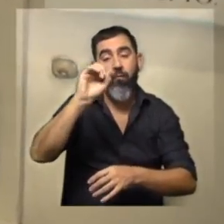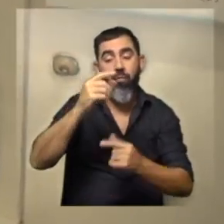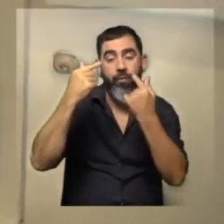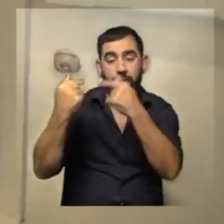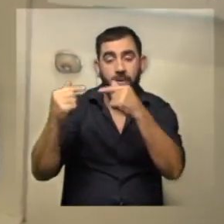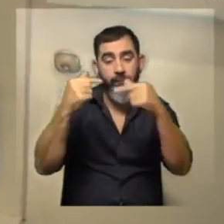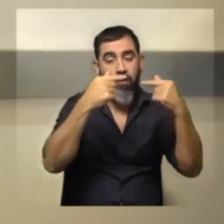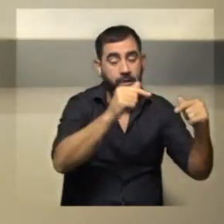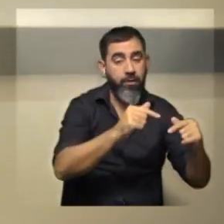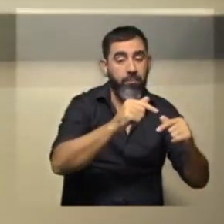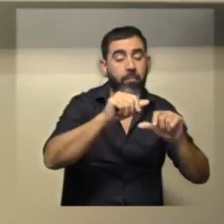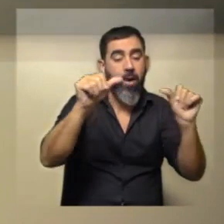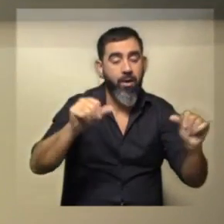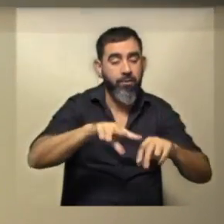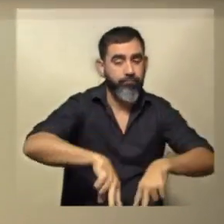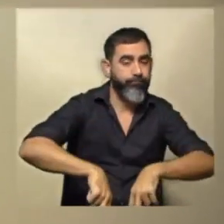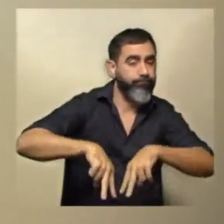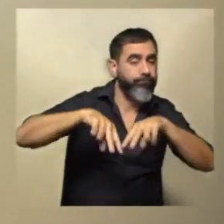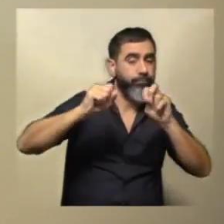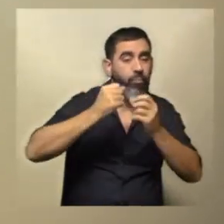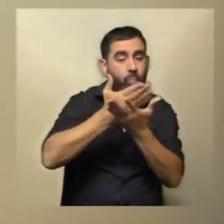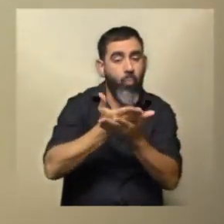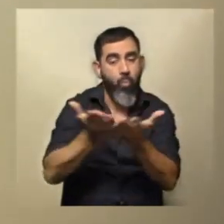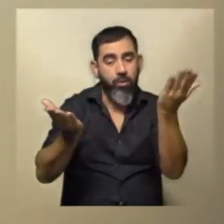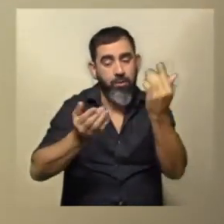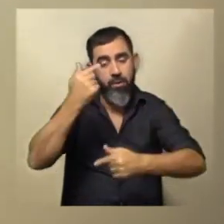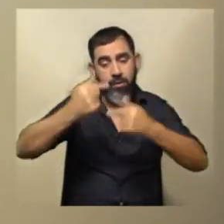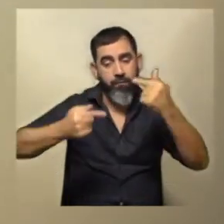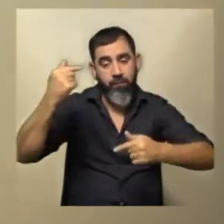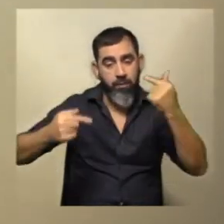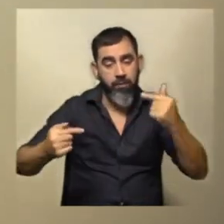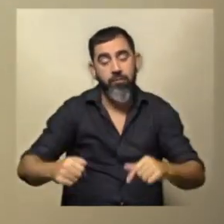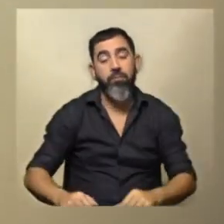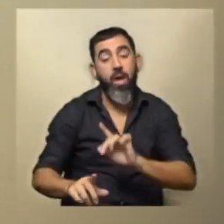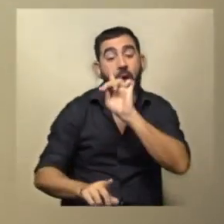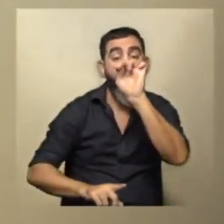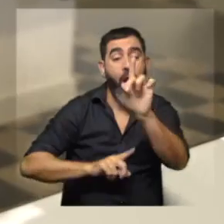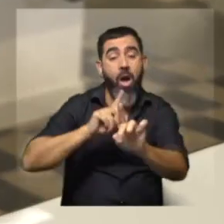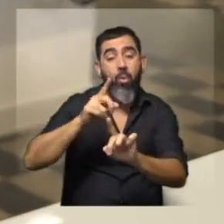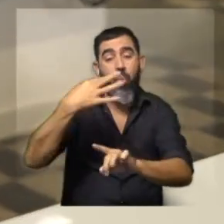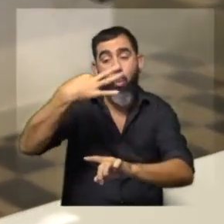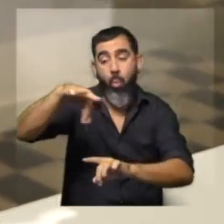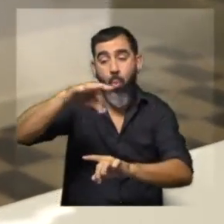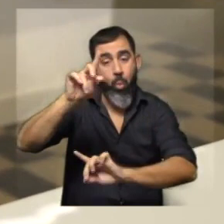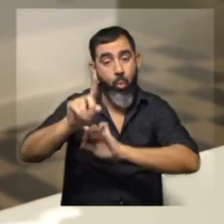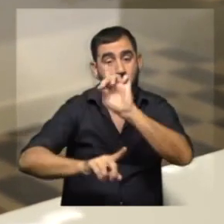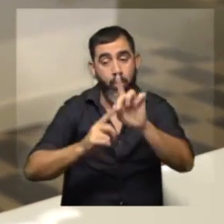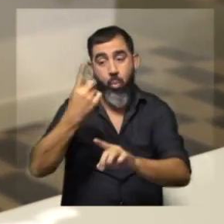Son equipos para hacer análisis de muestras de distintas características. Alguno de ellos es único en la